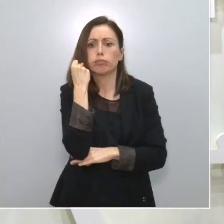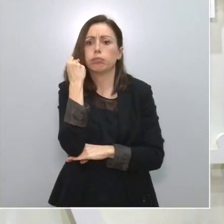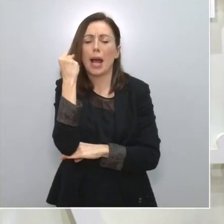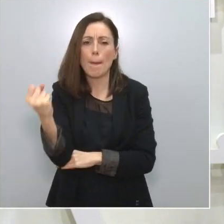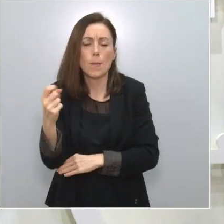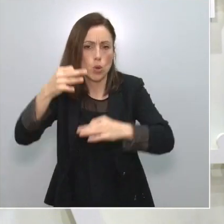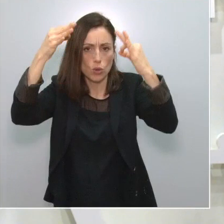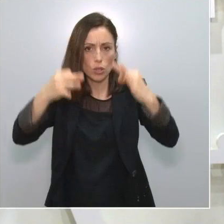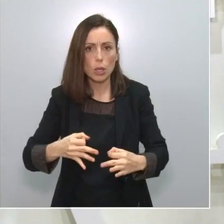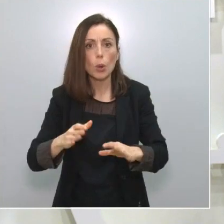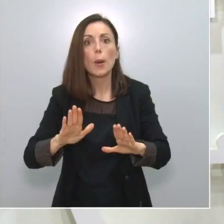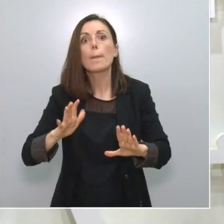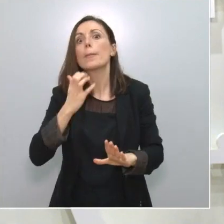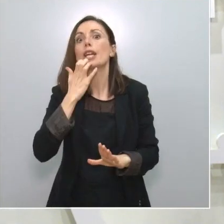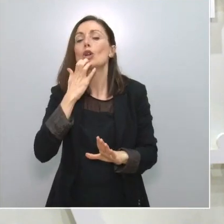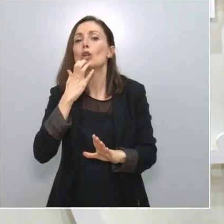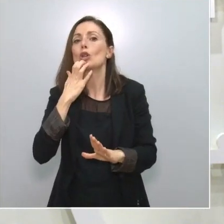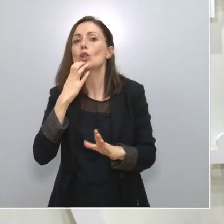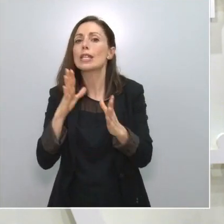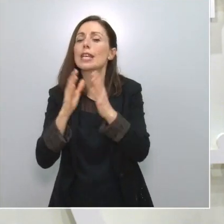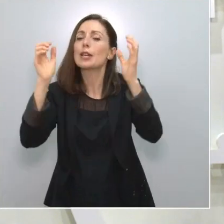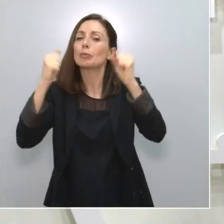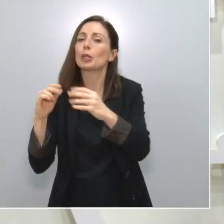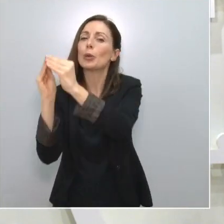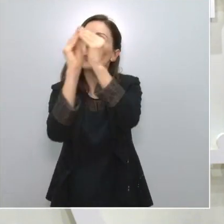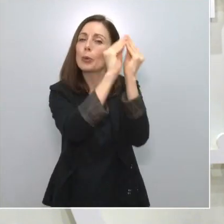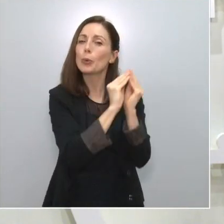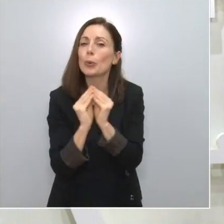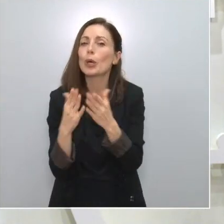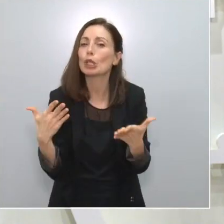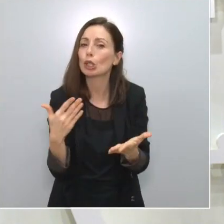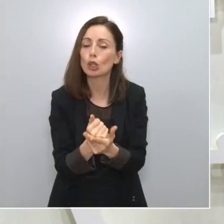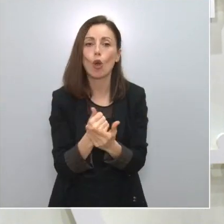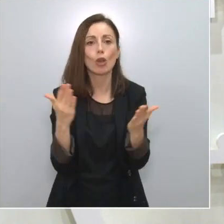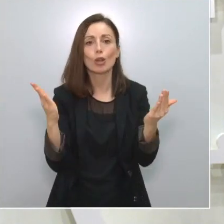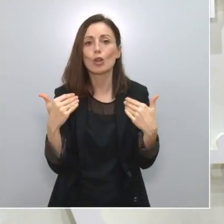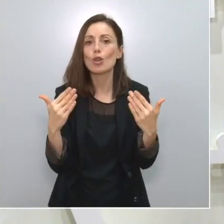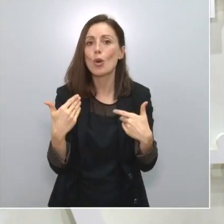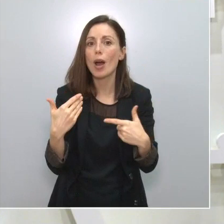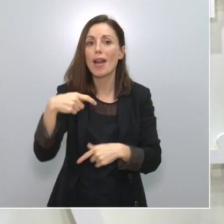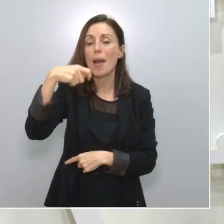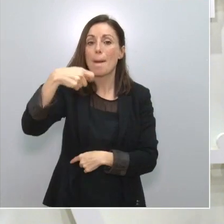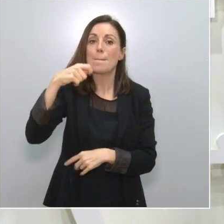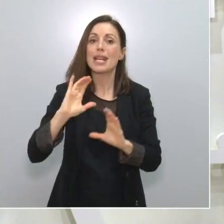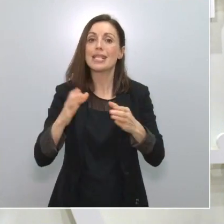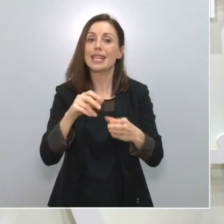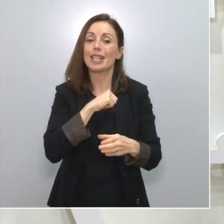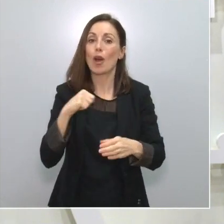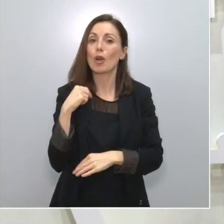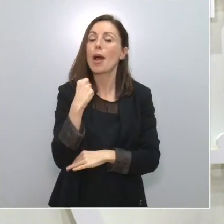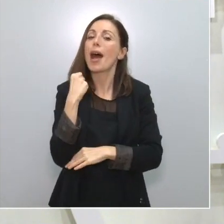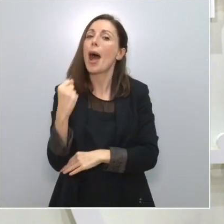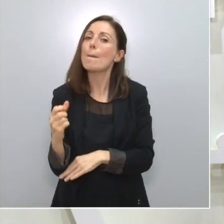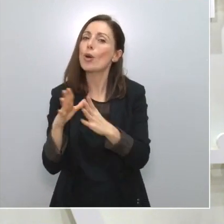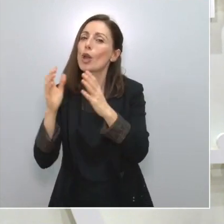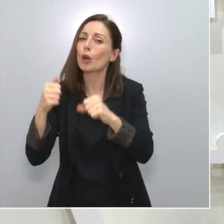ha encontrado la unanimidad de los presidentes autonómicos al respaldo a ese acuerdo, es